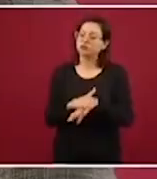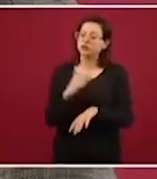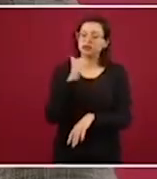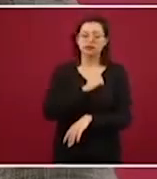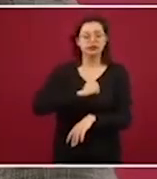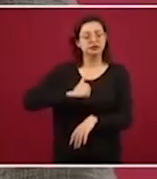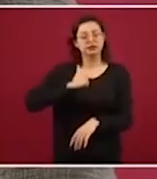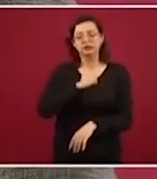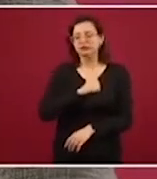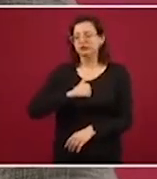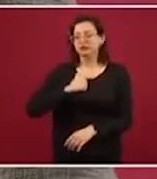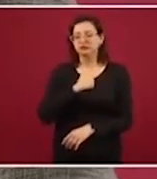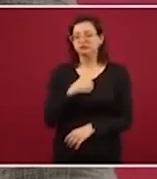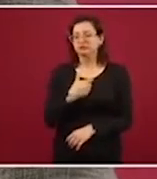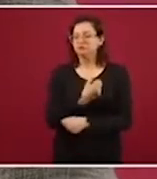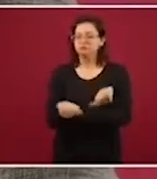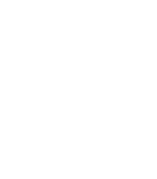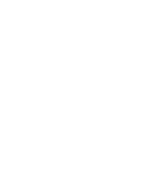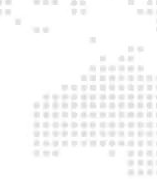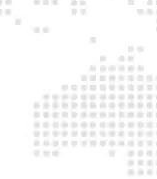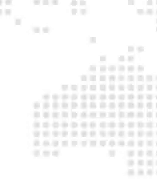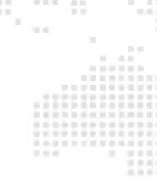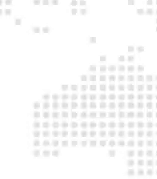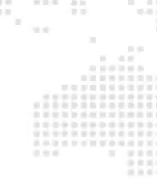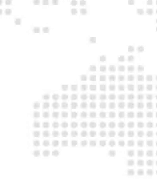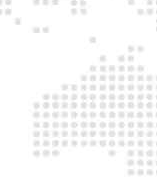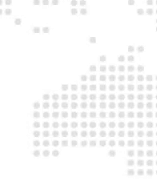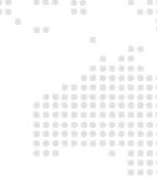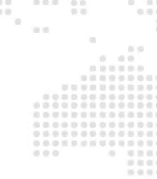el primer lugar de obesidad